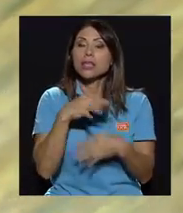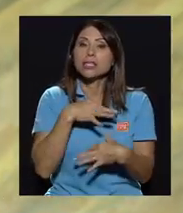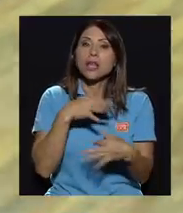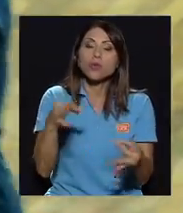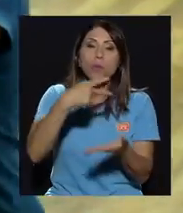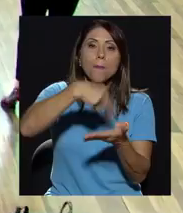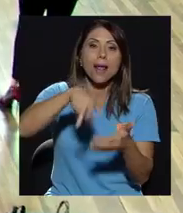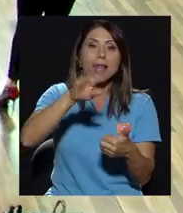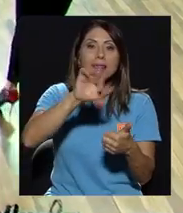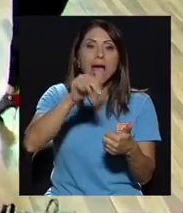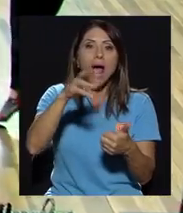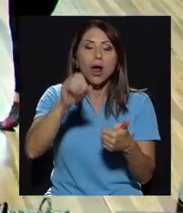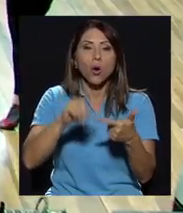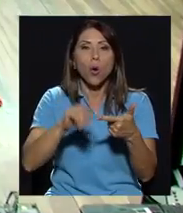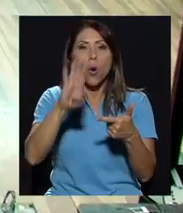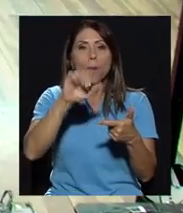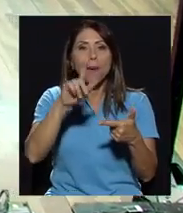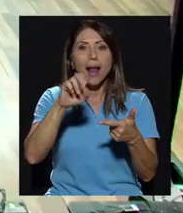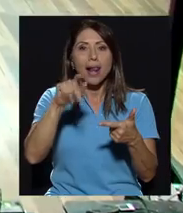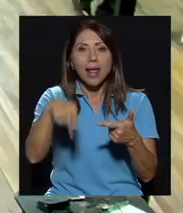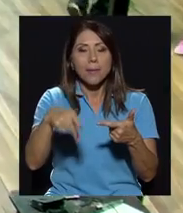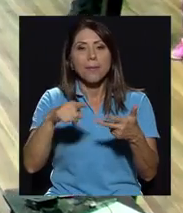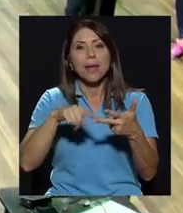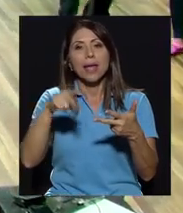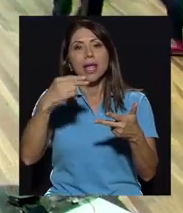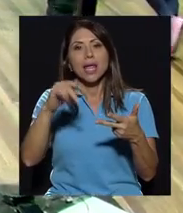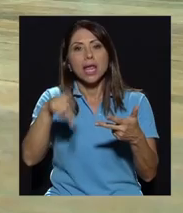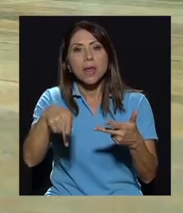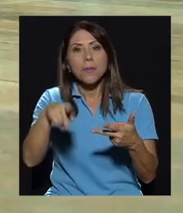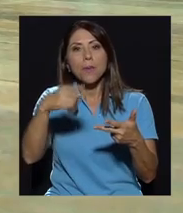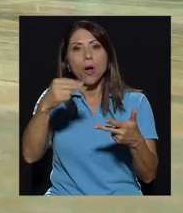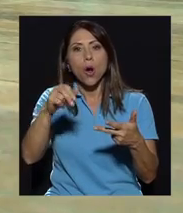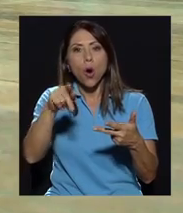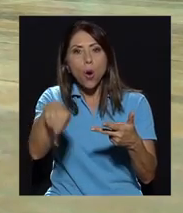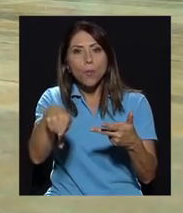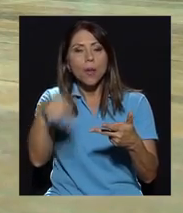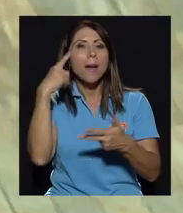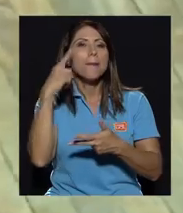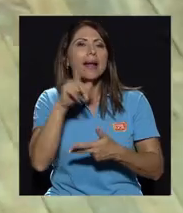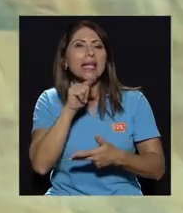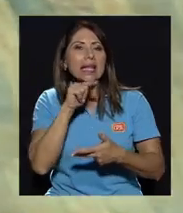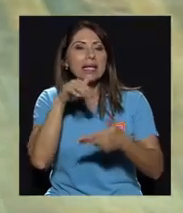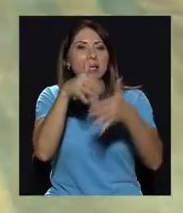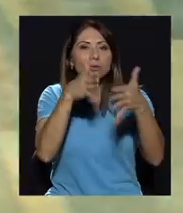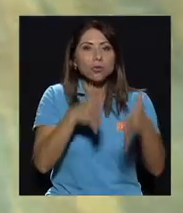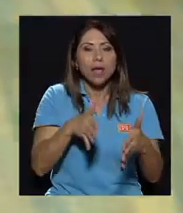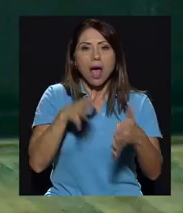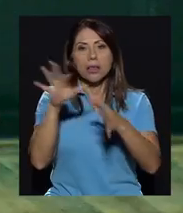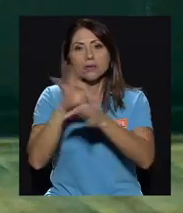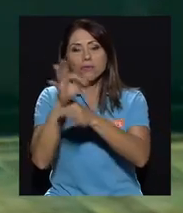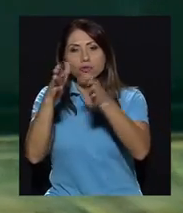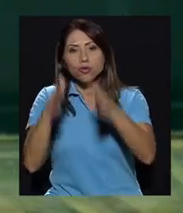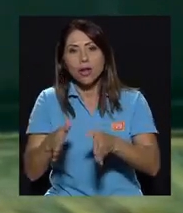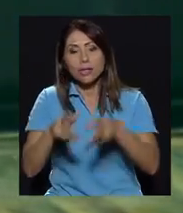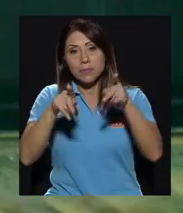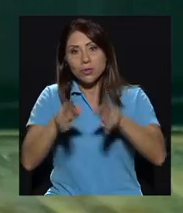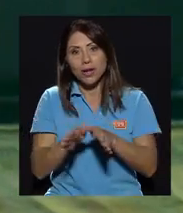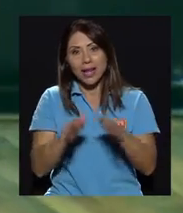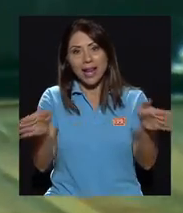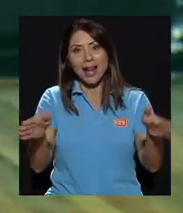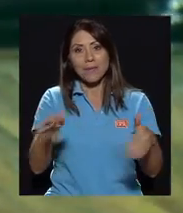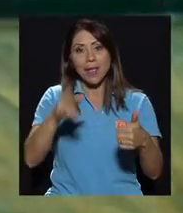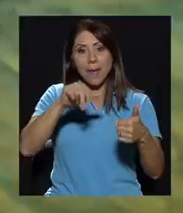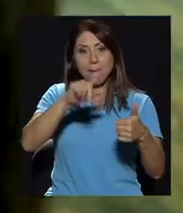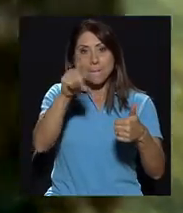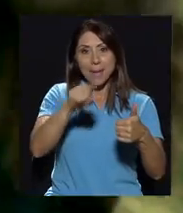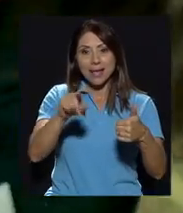de baile de tango, ballet, hip-hop, entre otros, para los funcionarios, estudiantes y público en general. Paz y